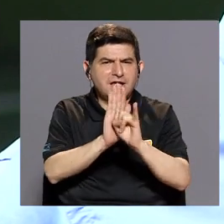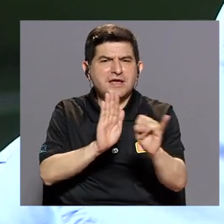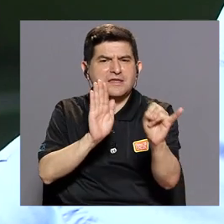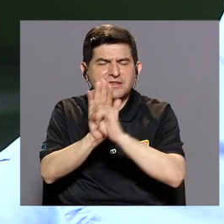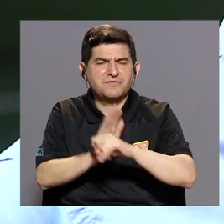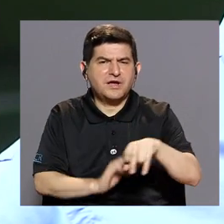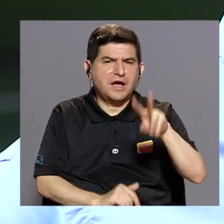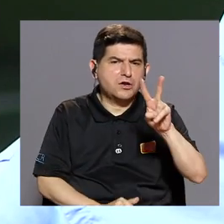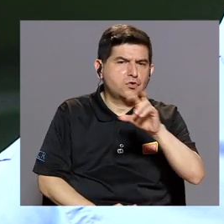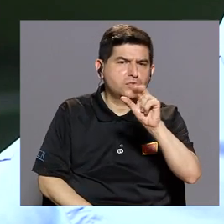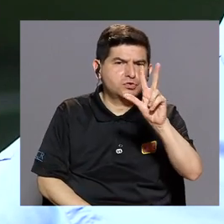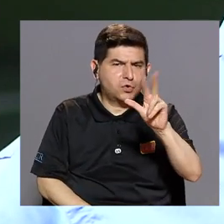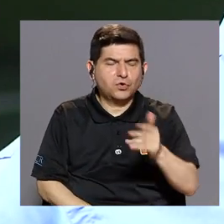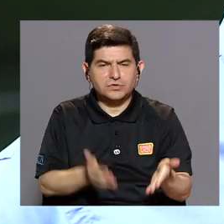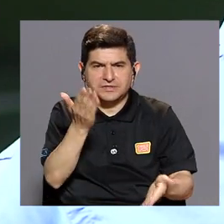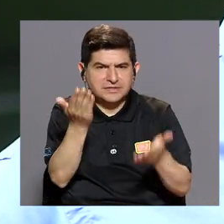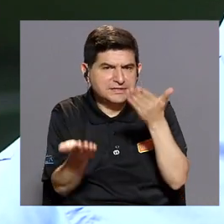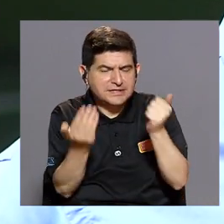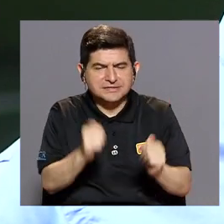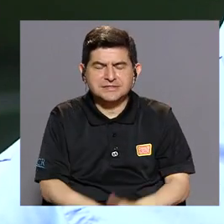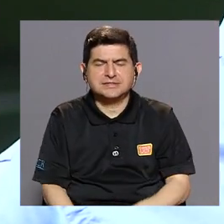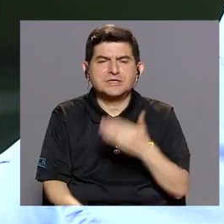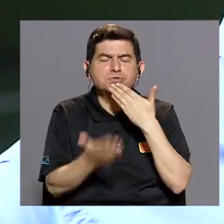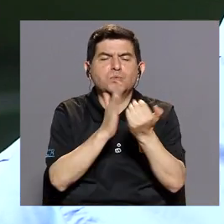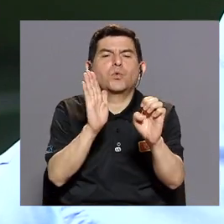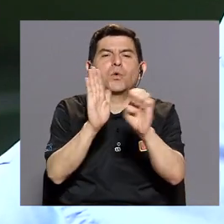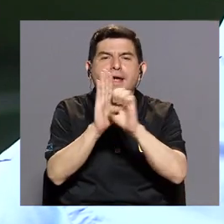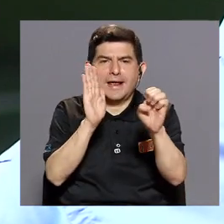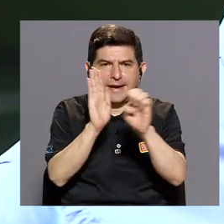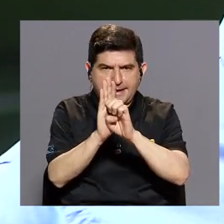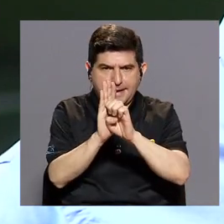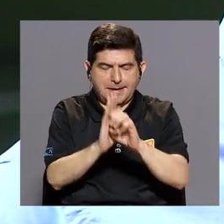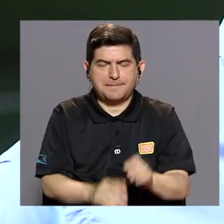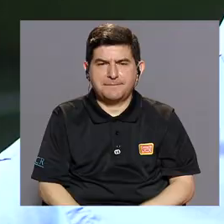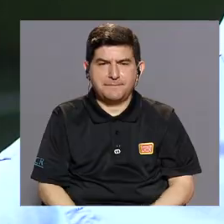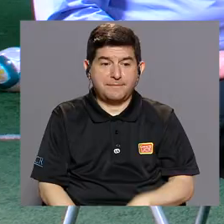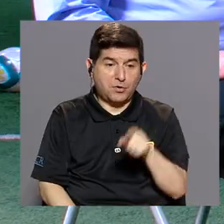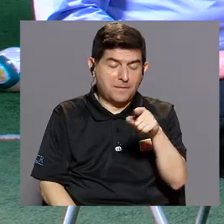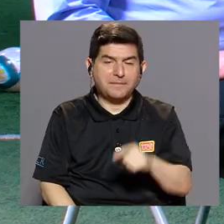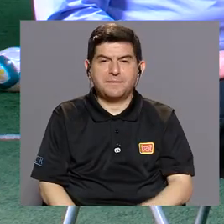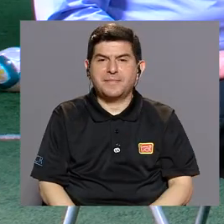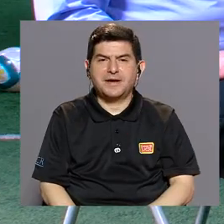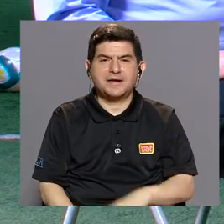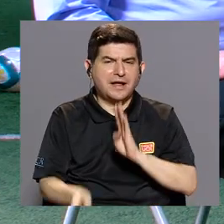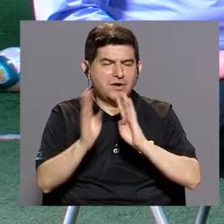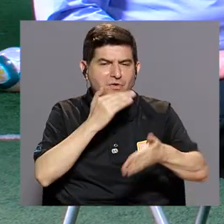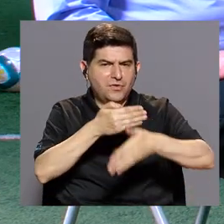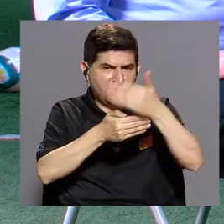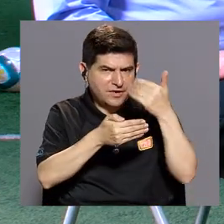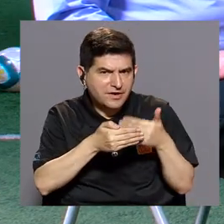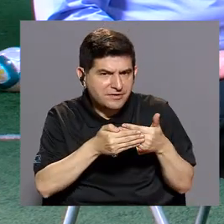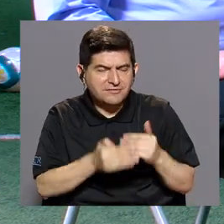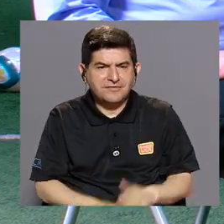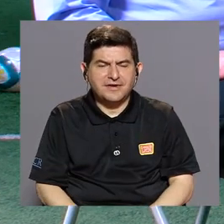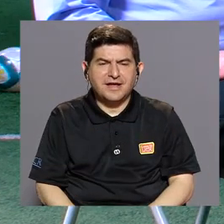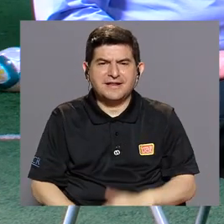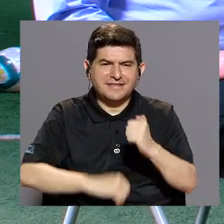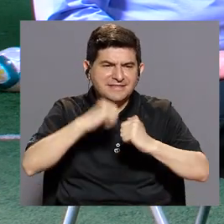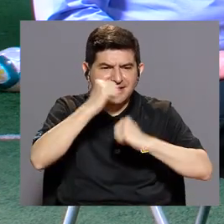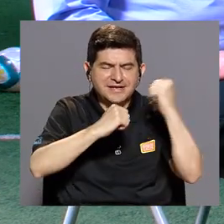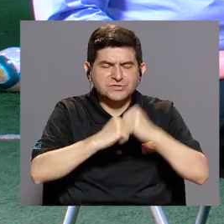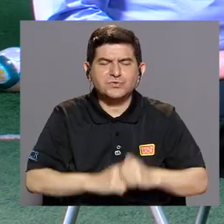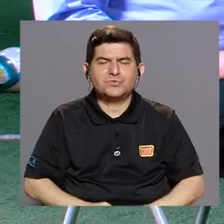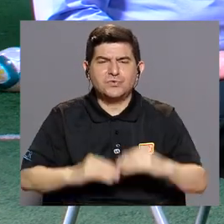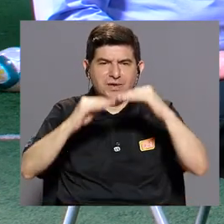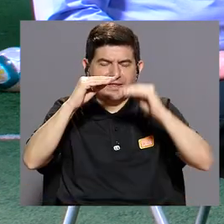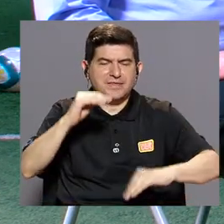identificar dos o tres que son un muy buen ejemplo para esa expresión de lo que estamos hablando ahora de la estructura de la